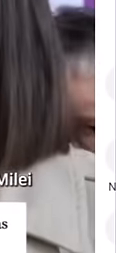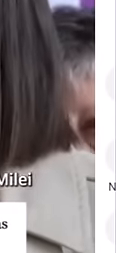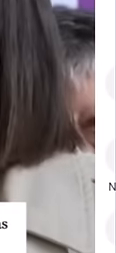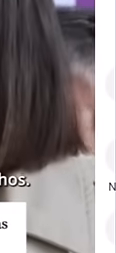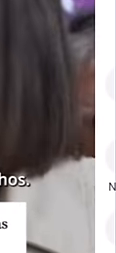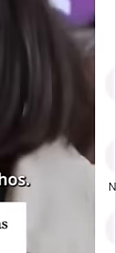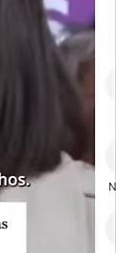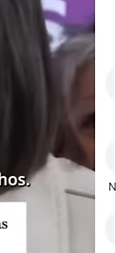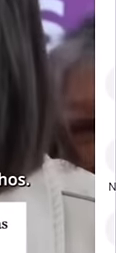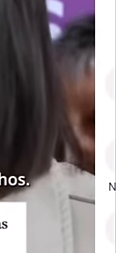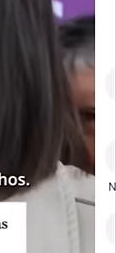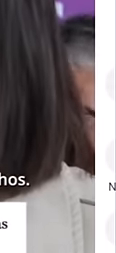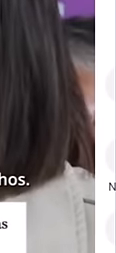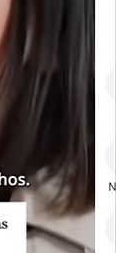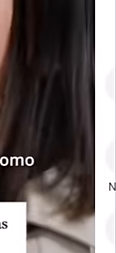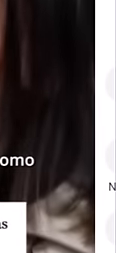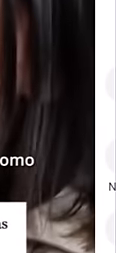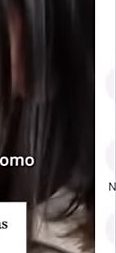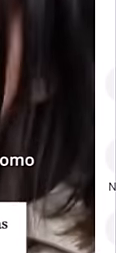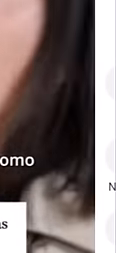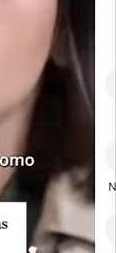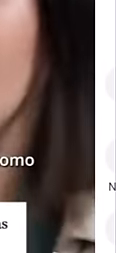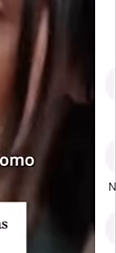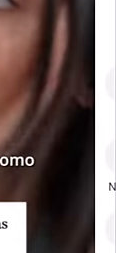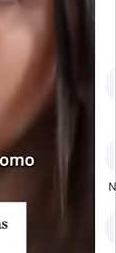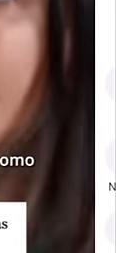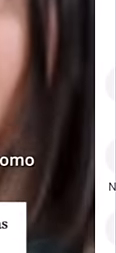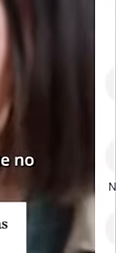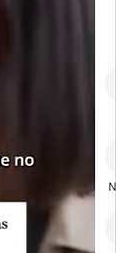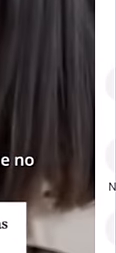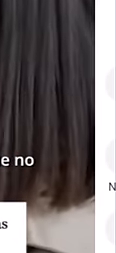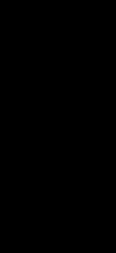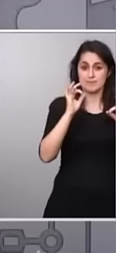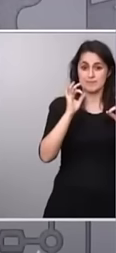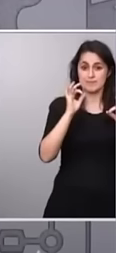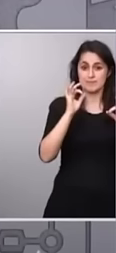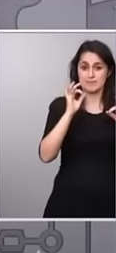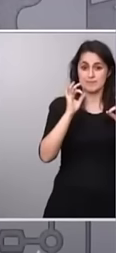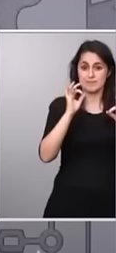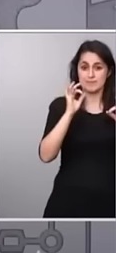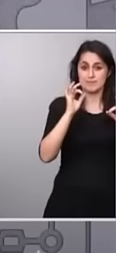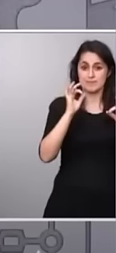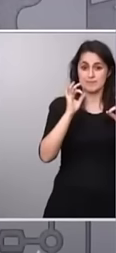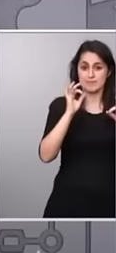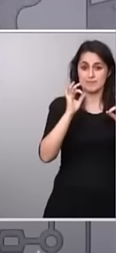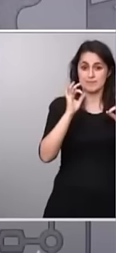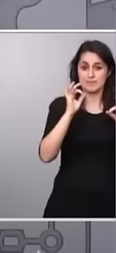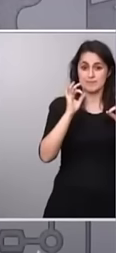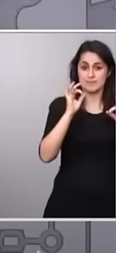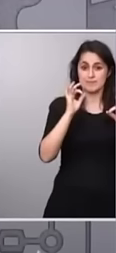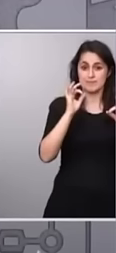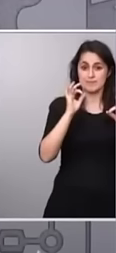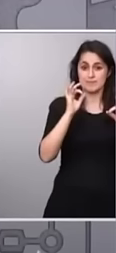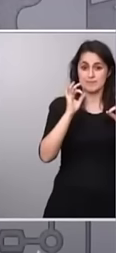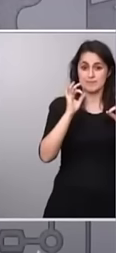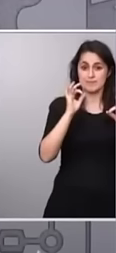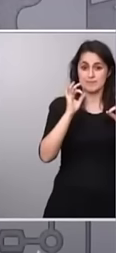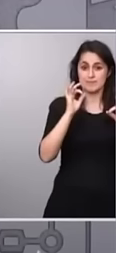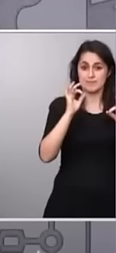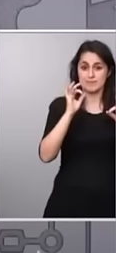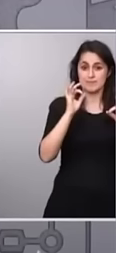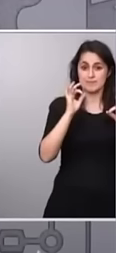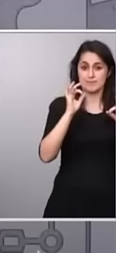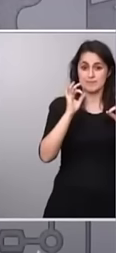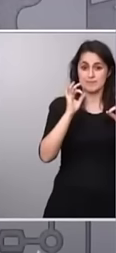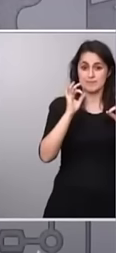ley se les para con más derechos que si no los que son como milei en España bien Estas son las declaraciones que han